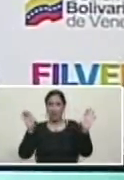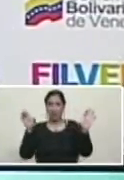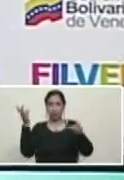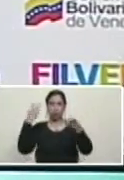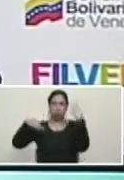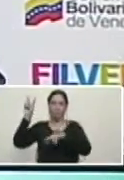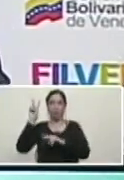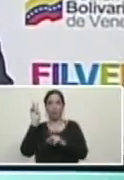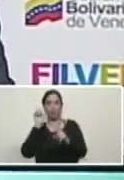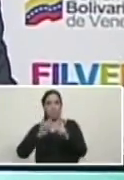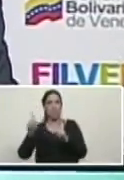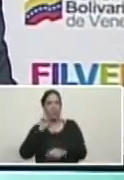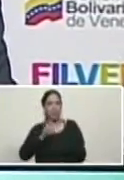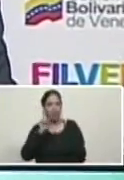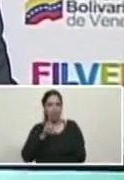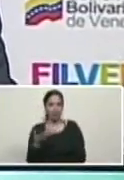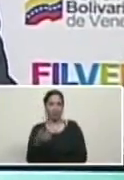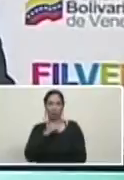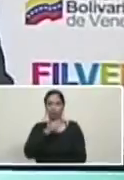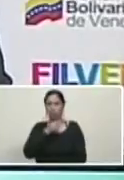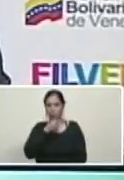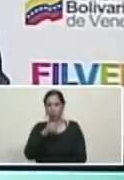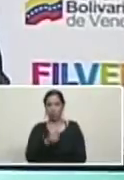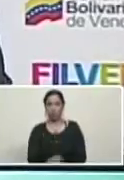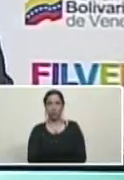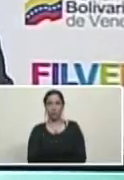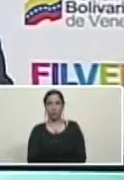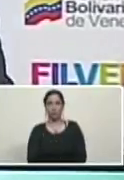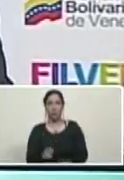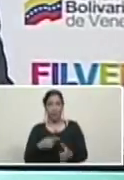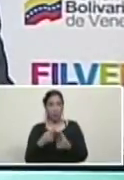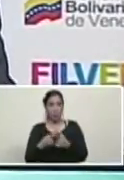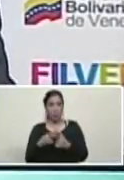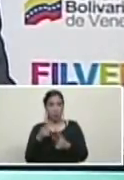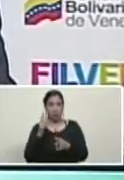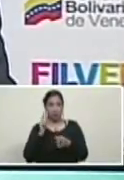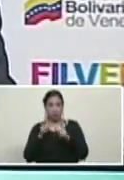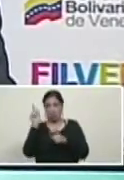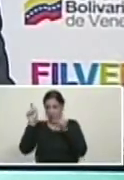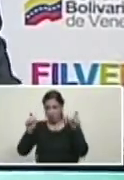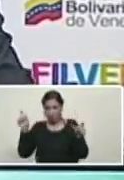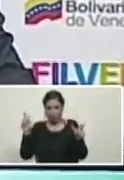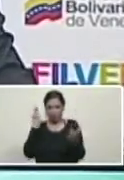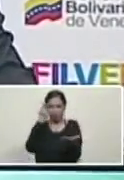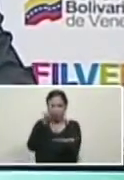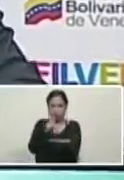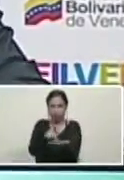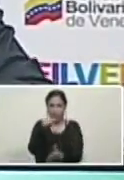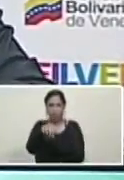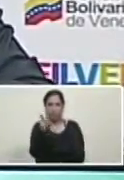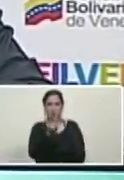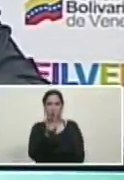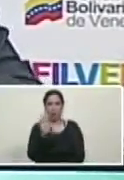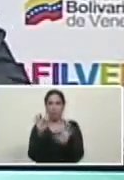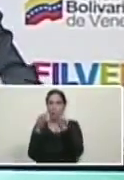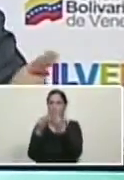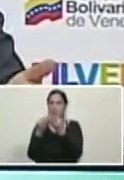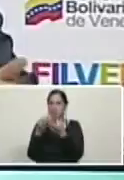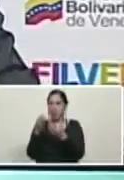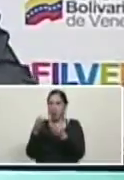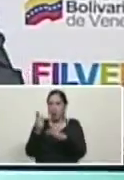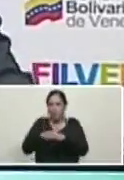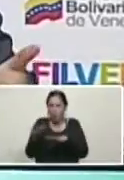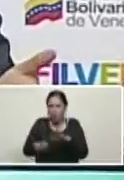piensan eso. Muchas veces alguien trata de venir a Venezuela y la familia le dice, no, ¿por qué vas a ir para